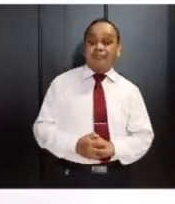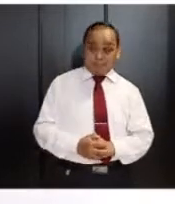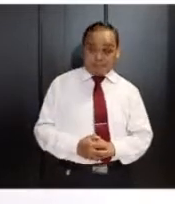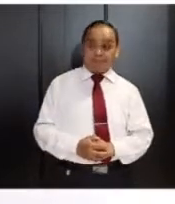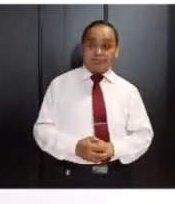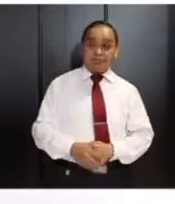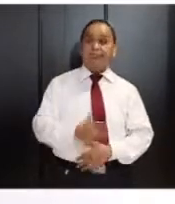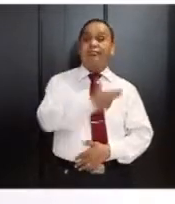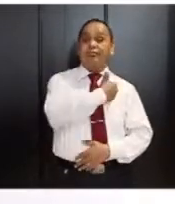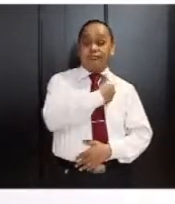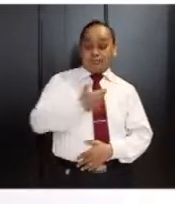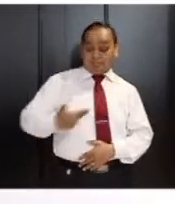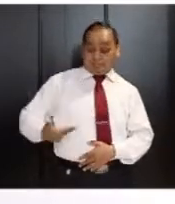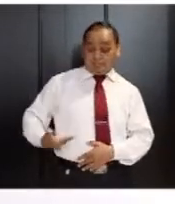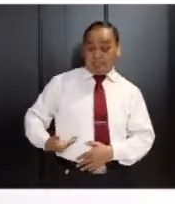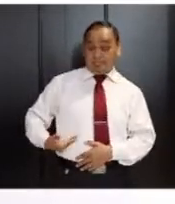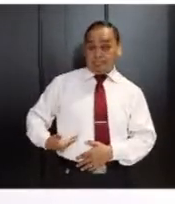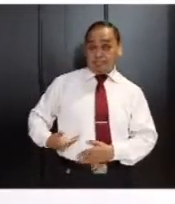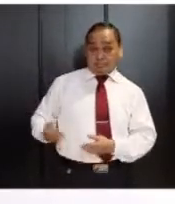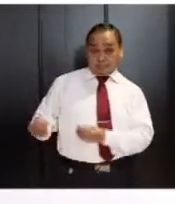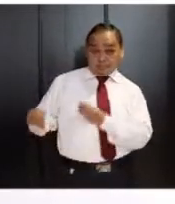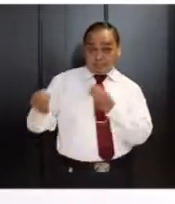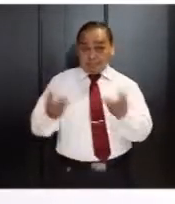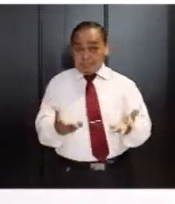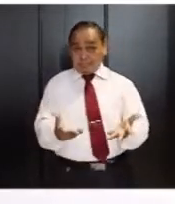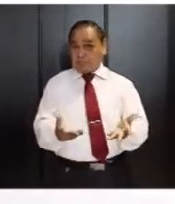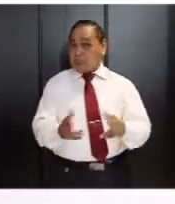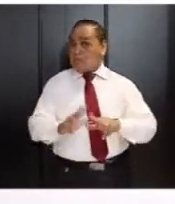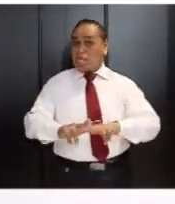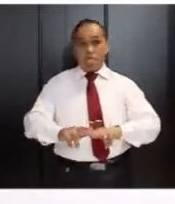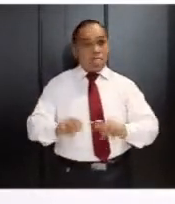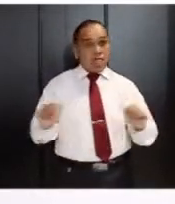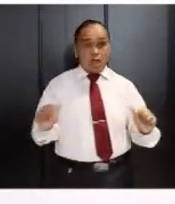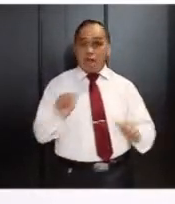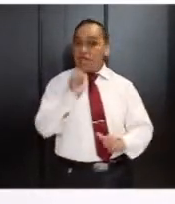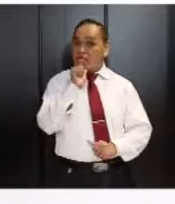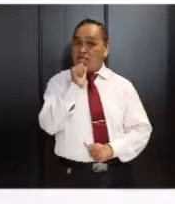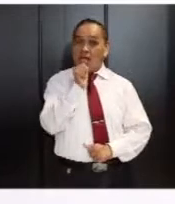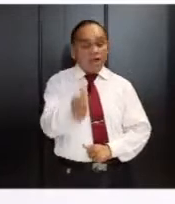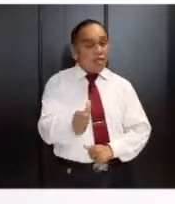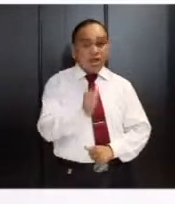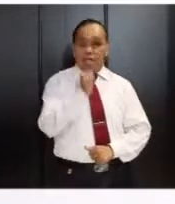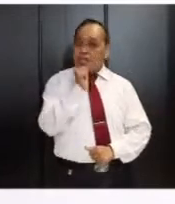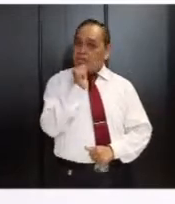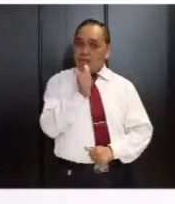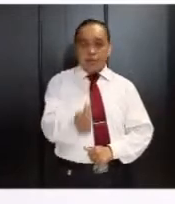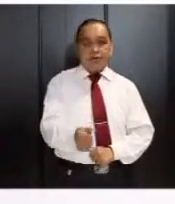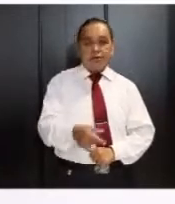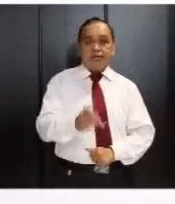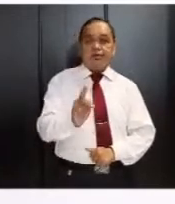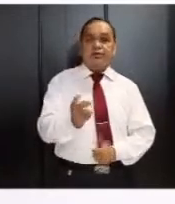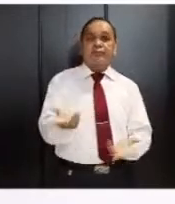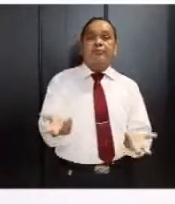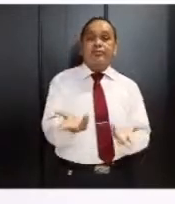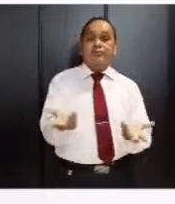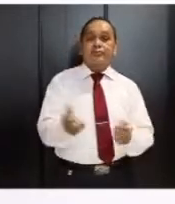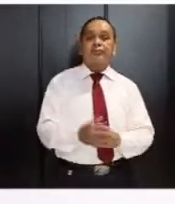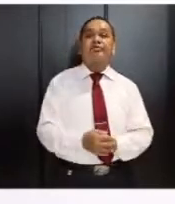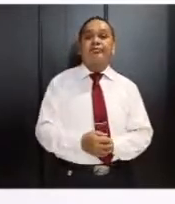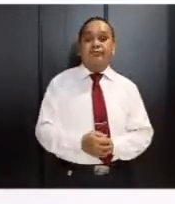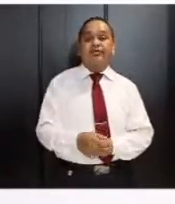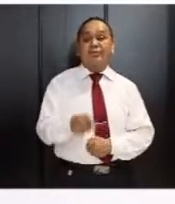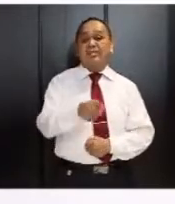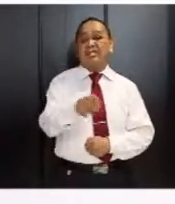el ayuntamiento de Eliseo ni esta administración municipal. Nada. A lo mucho han hecho